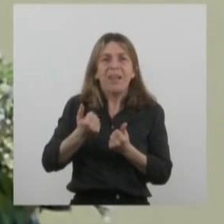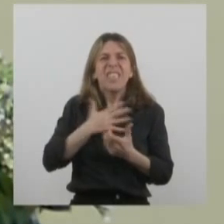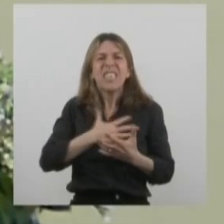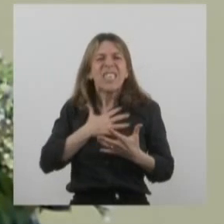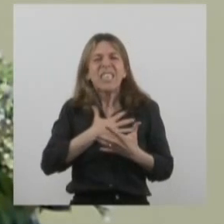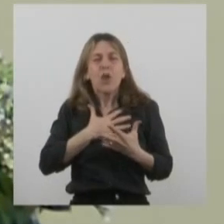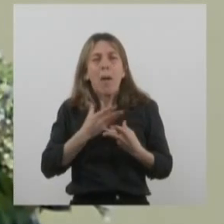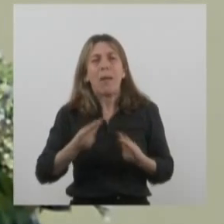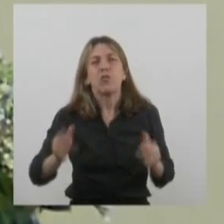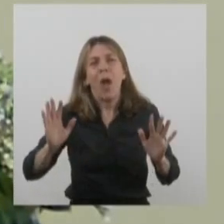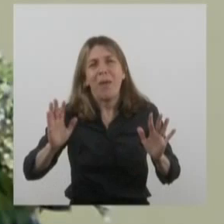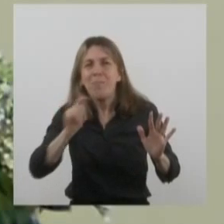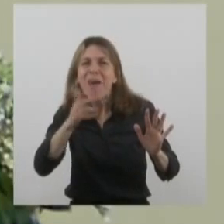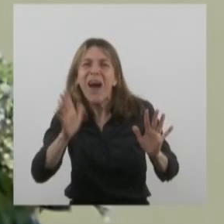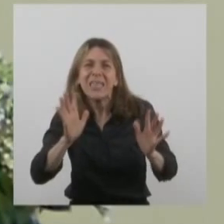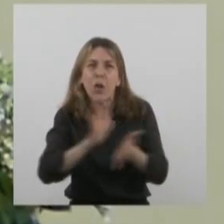más fácil.